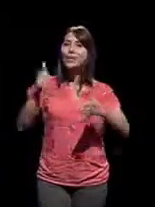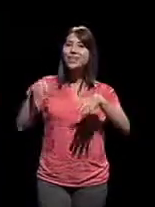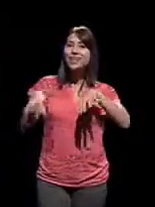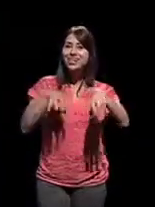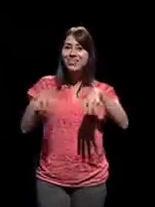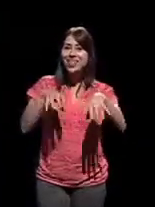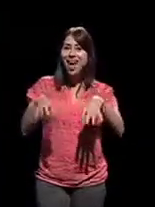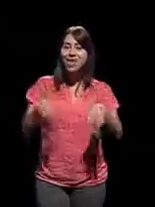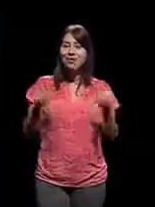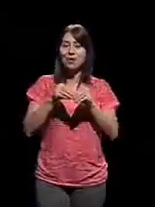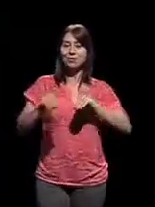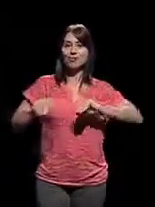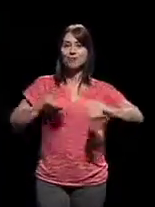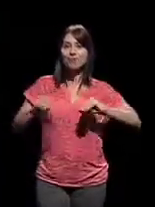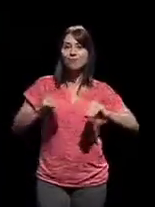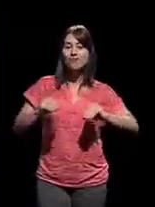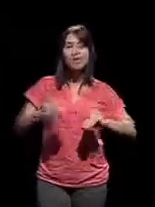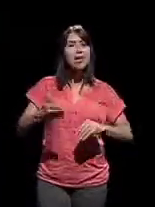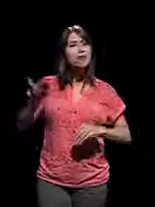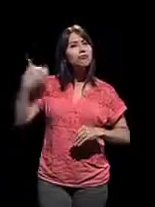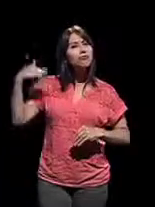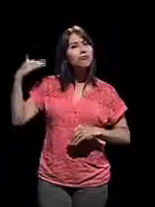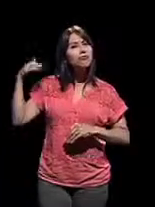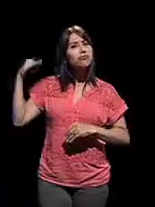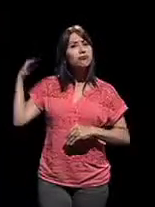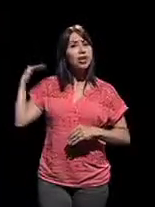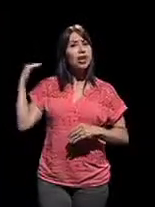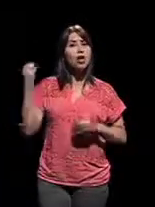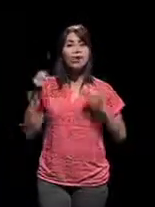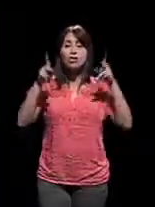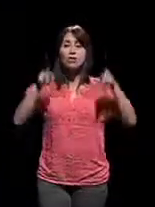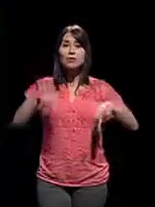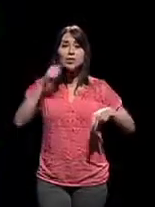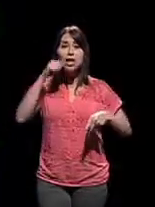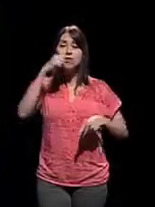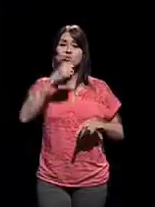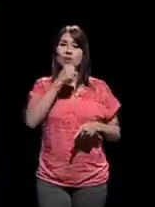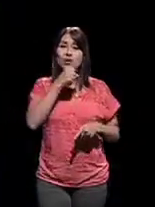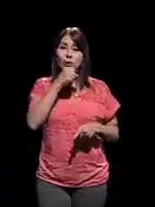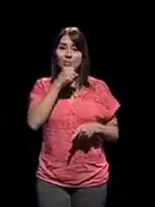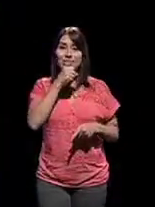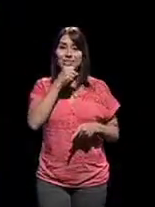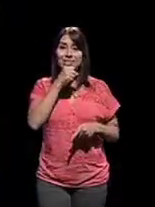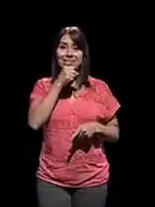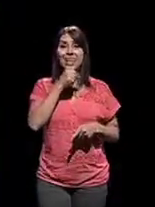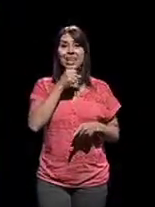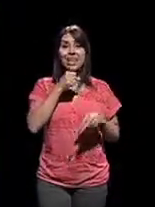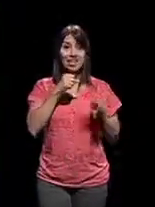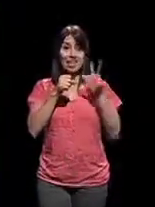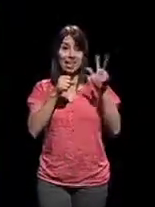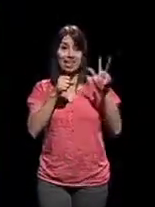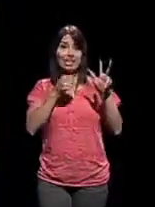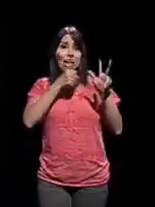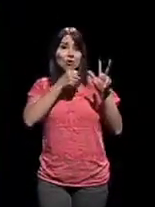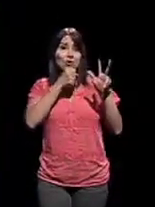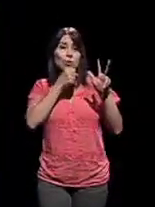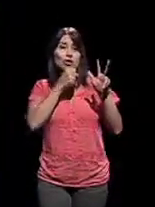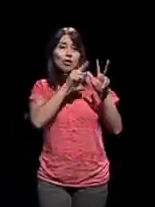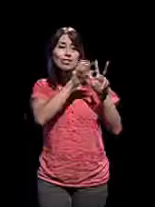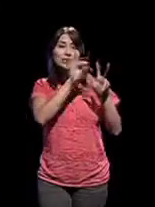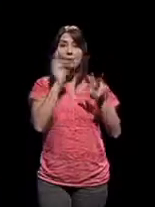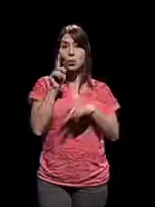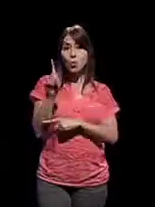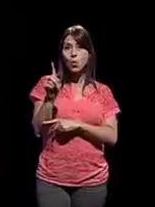desarrollarme. Históricamente, ante la pobreza en la que muchos adultos mayores viven, actualmente 1 de cada 3, nos hemos